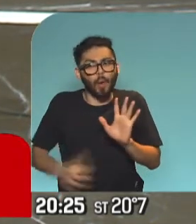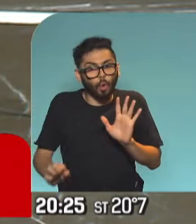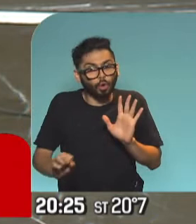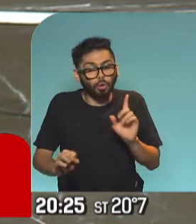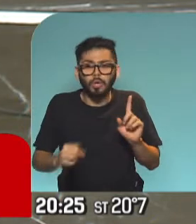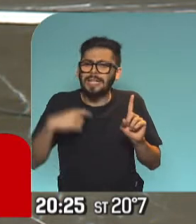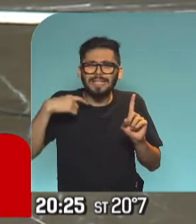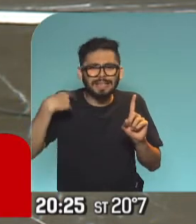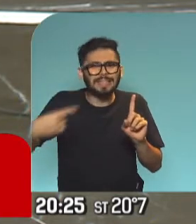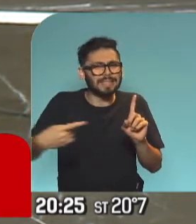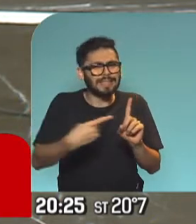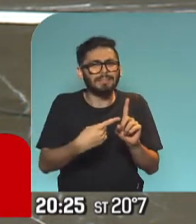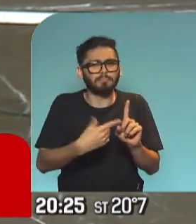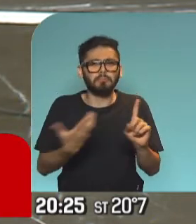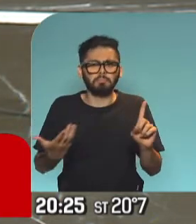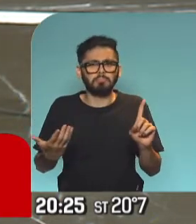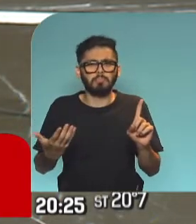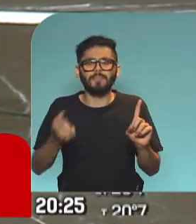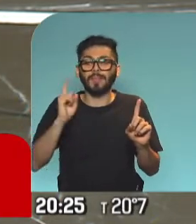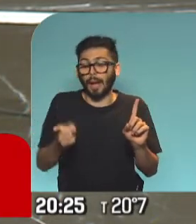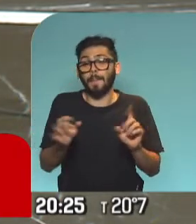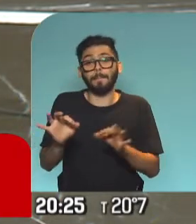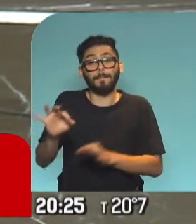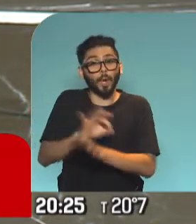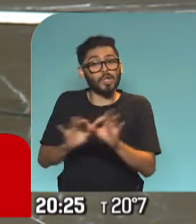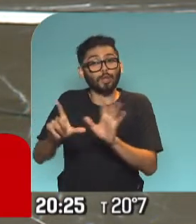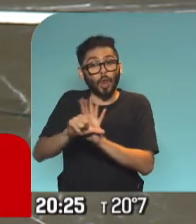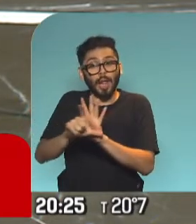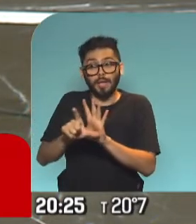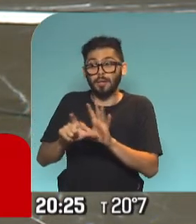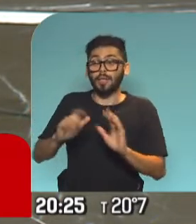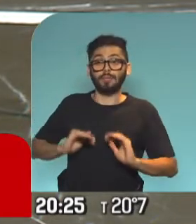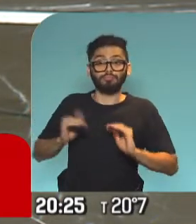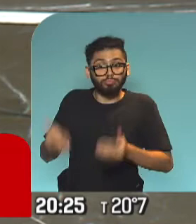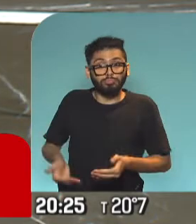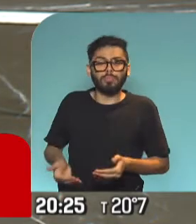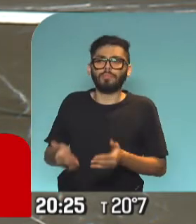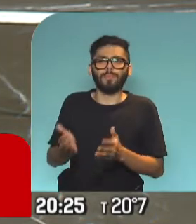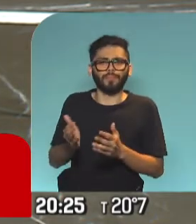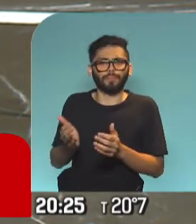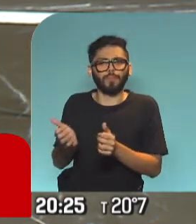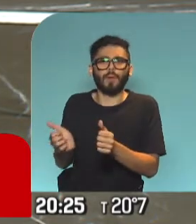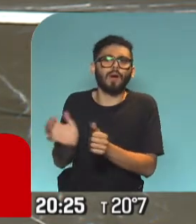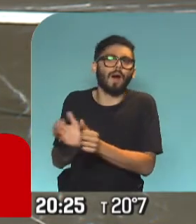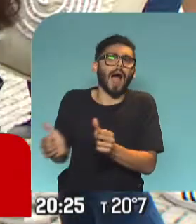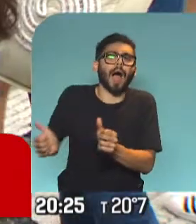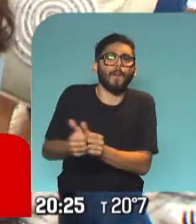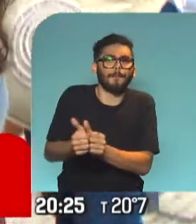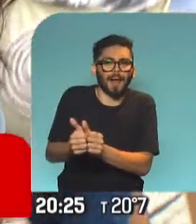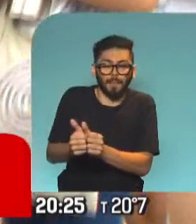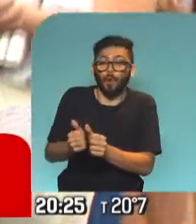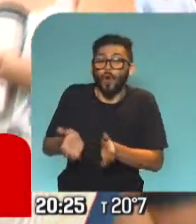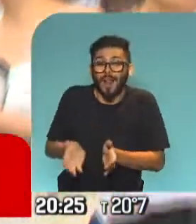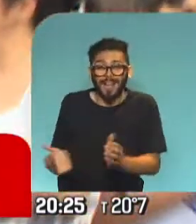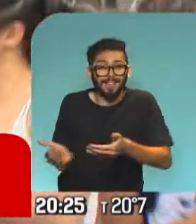aborto y también un proyecto de ley de acompañamiento de la maternidad y de los 3 primeros años de vida de los niños y